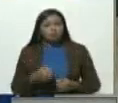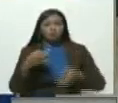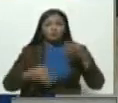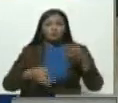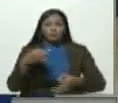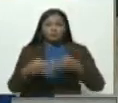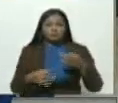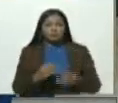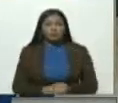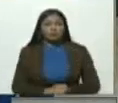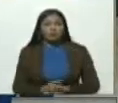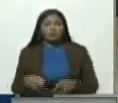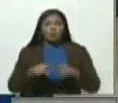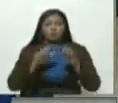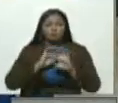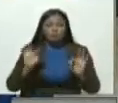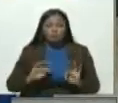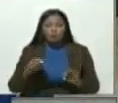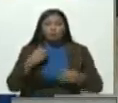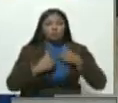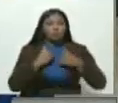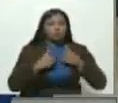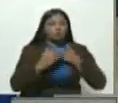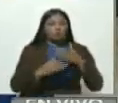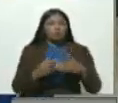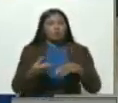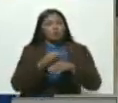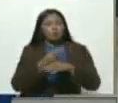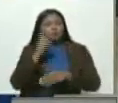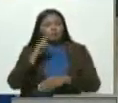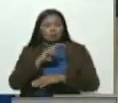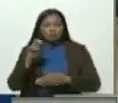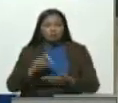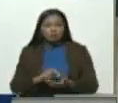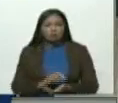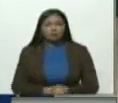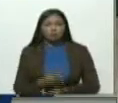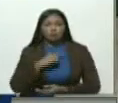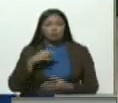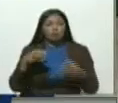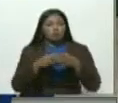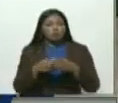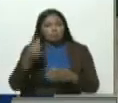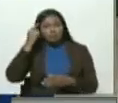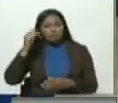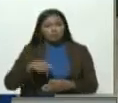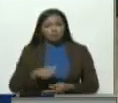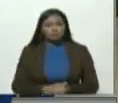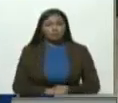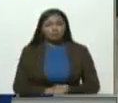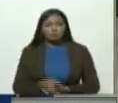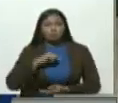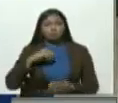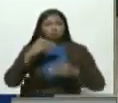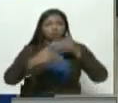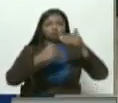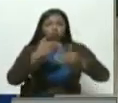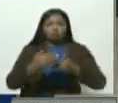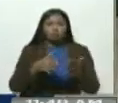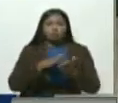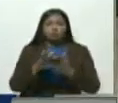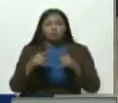judicial, preocupación preponderante del Gobierno Nacional. La reunión del día de hoy avanzamos